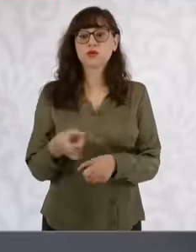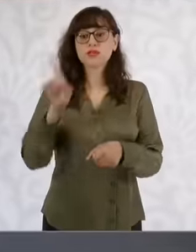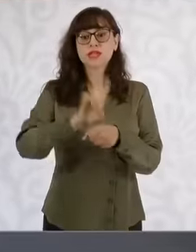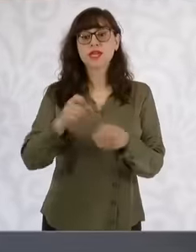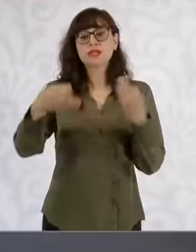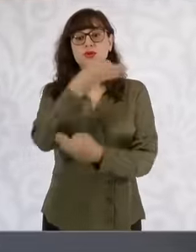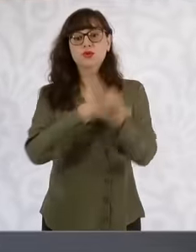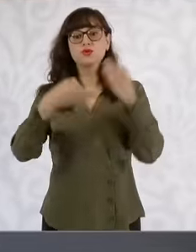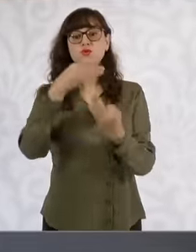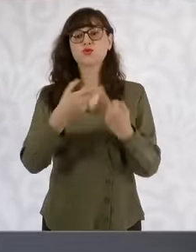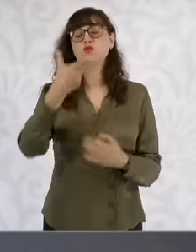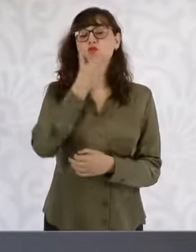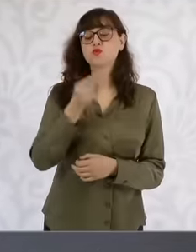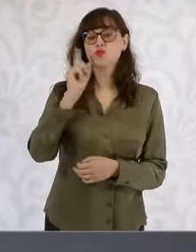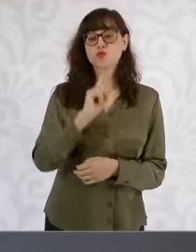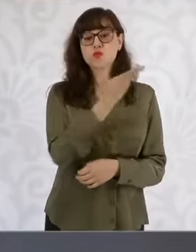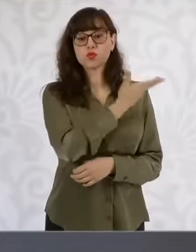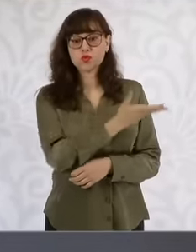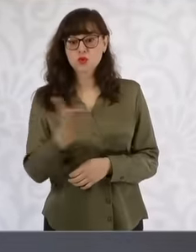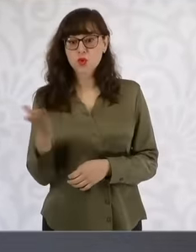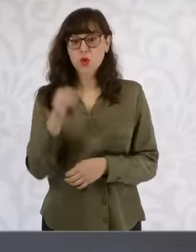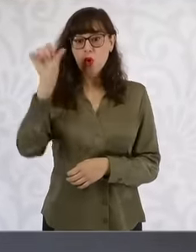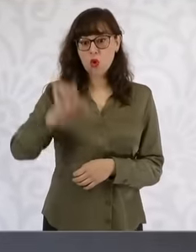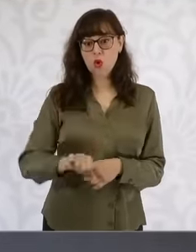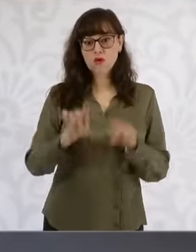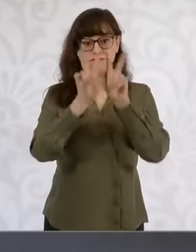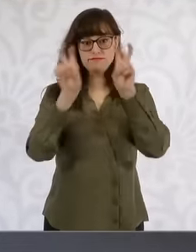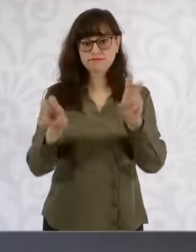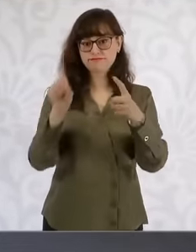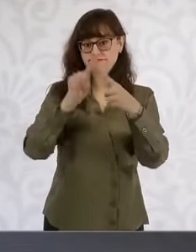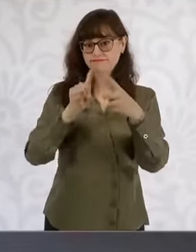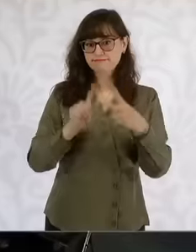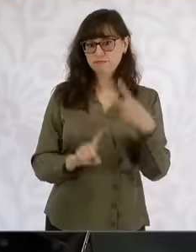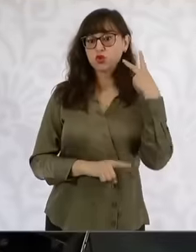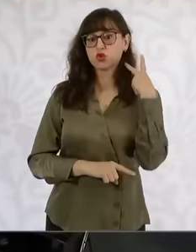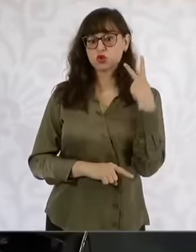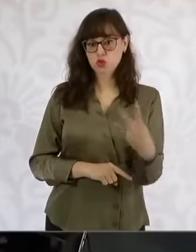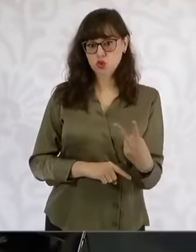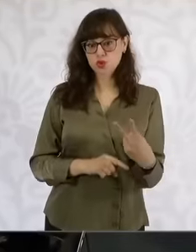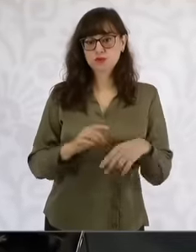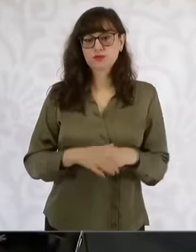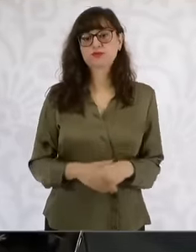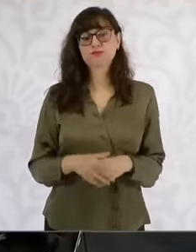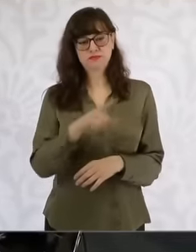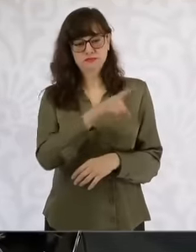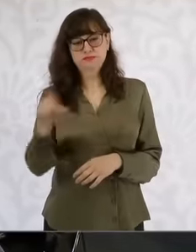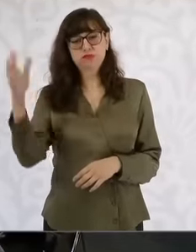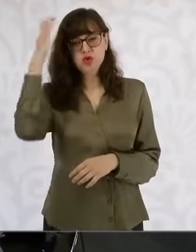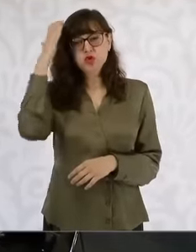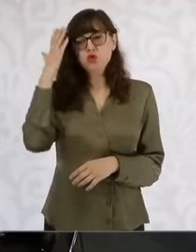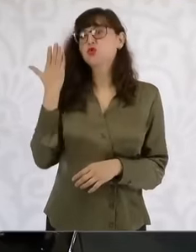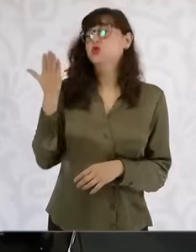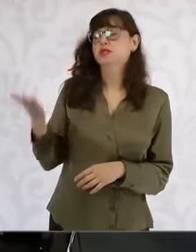El doctor Juan Ramón de la Fuente, secretario de Relaciones Exteriores, conocido por todas y todos